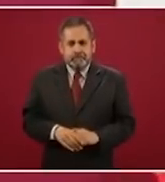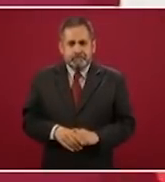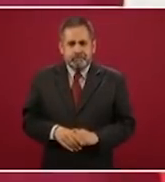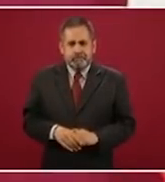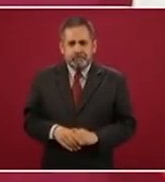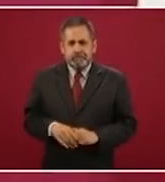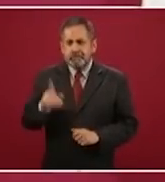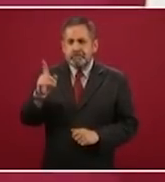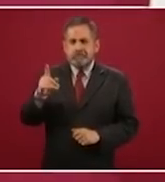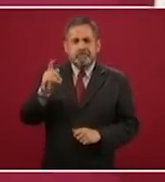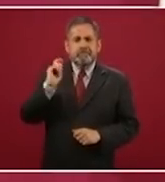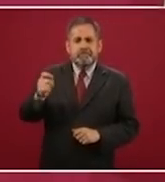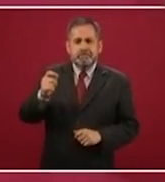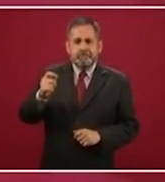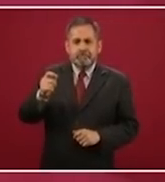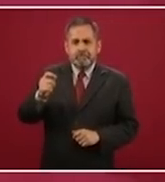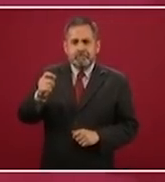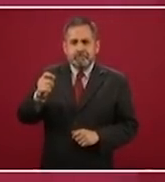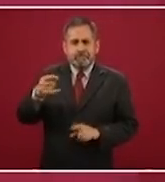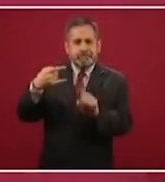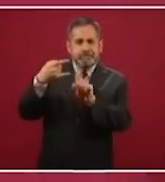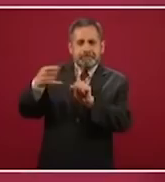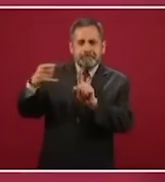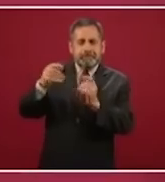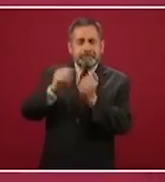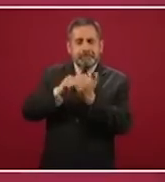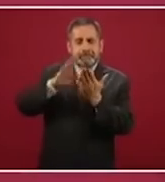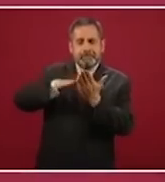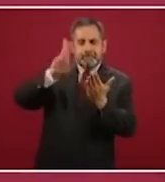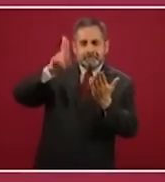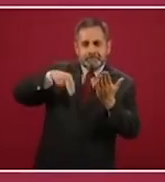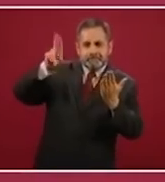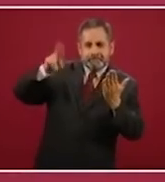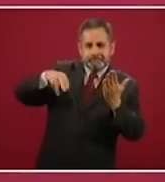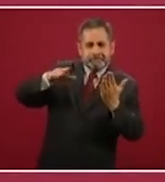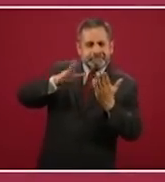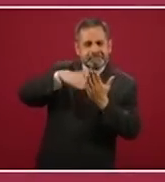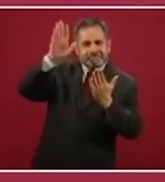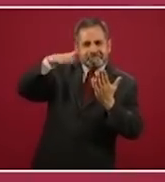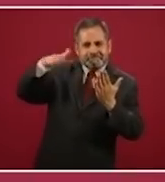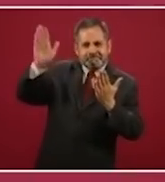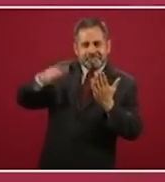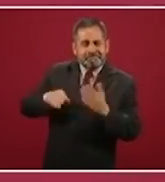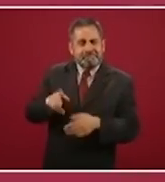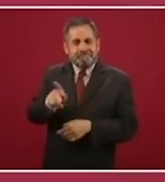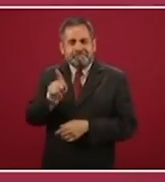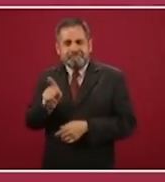Era una pared pintada, era una puerta pintada.